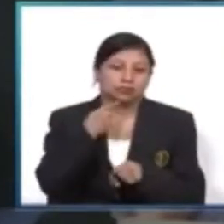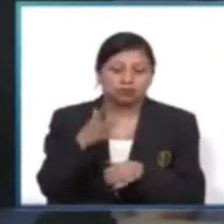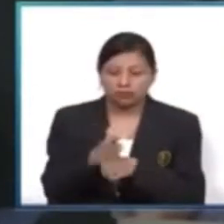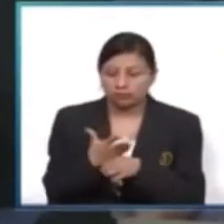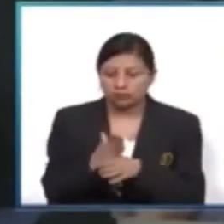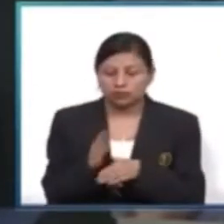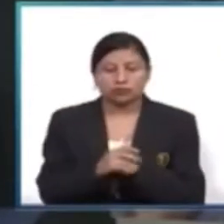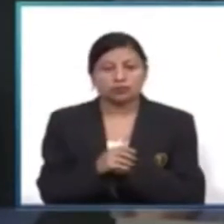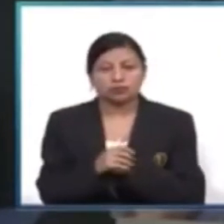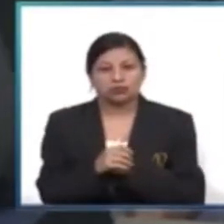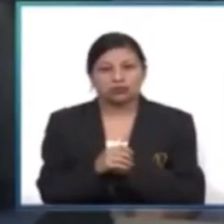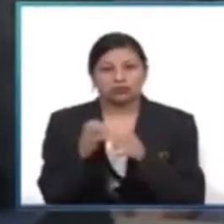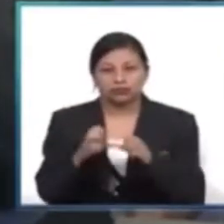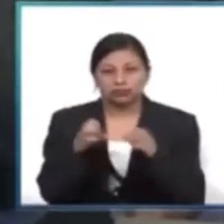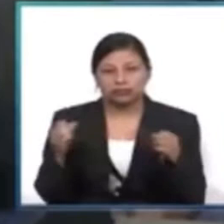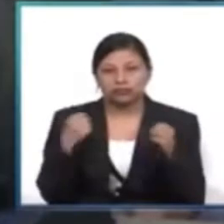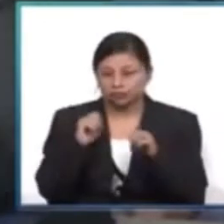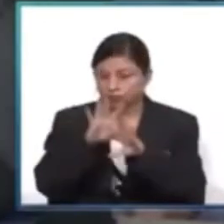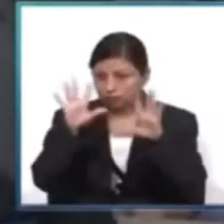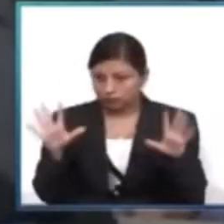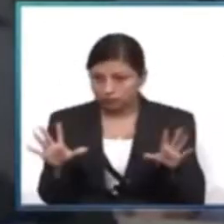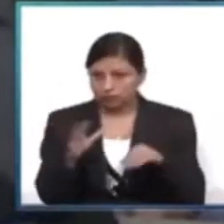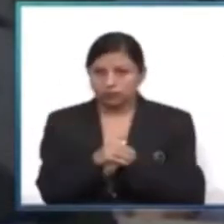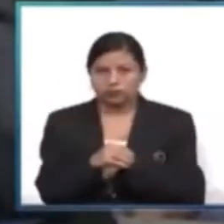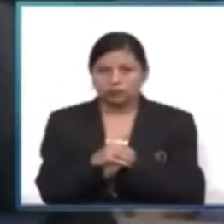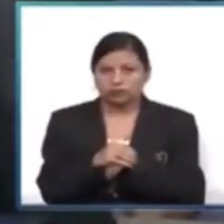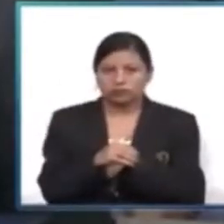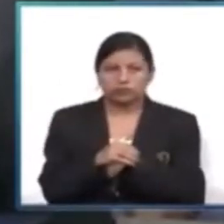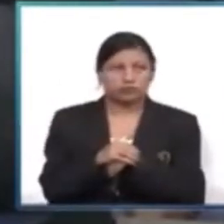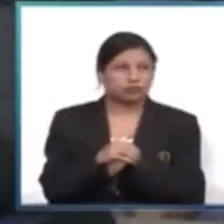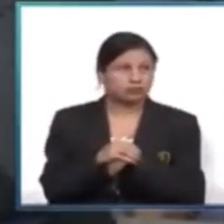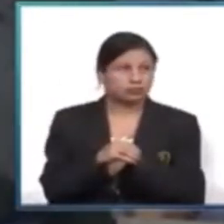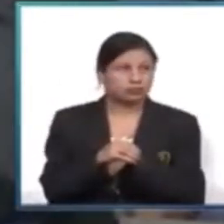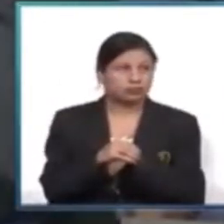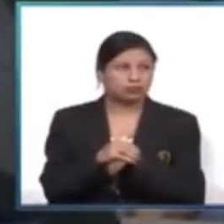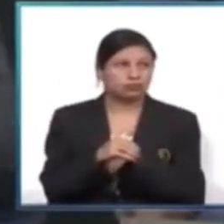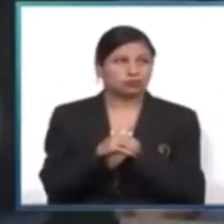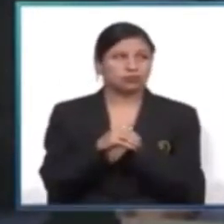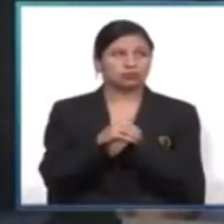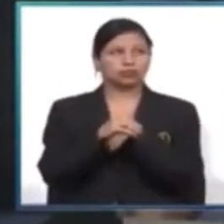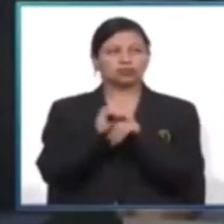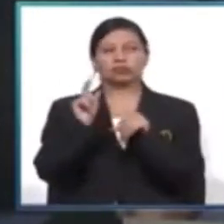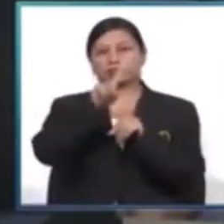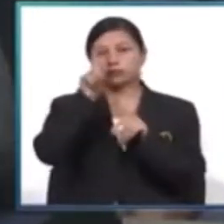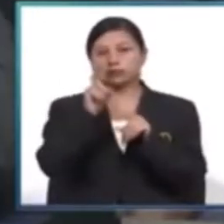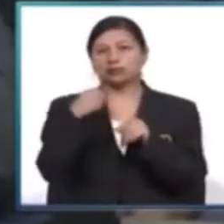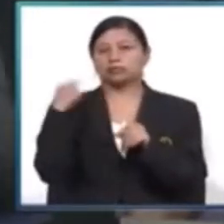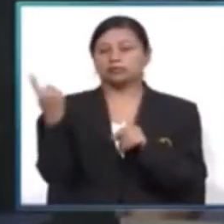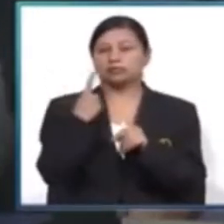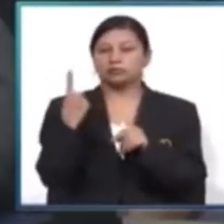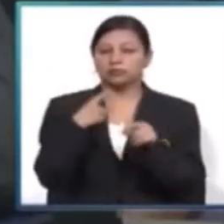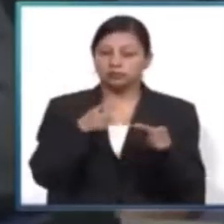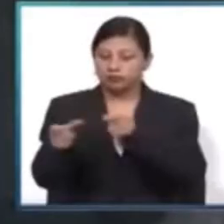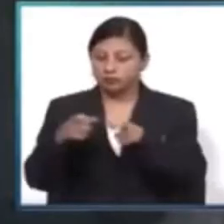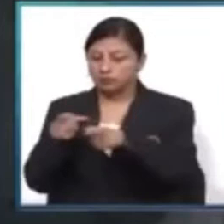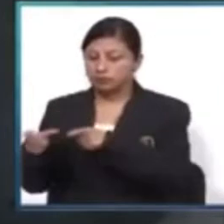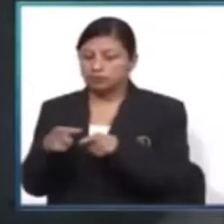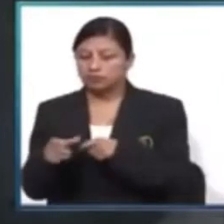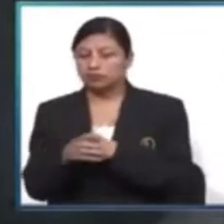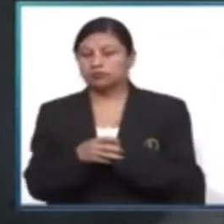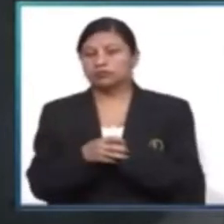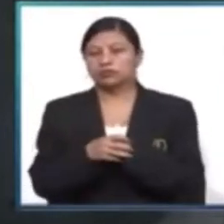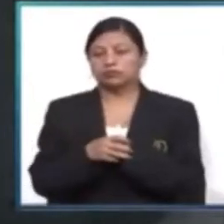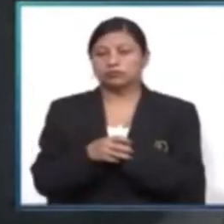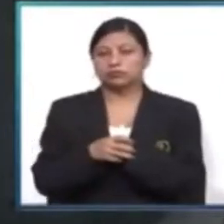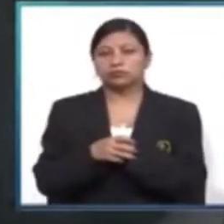parte. Entonces, y solo para aclararlos, no es ningún tipo de No, de acusación, sino acuerdo. es lo que uno lee. Es una pregunta muy importante. El mecanismo Gavi es